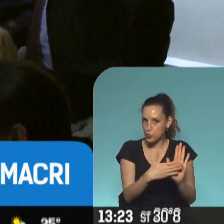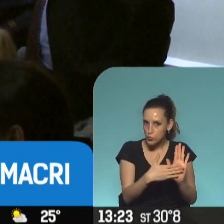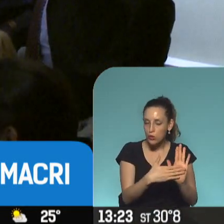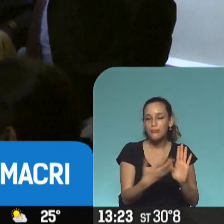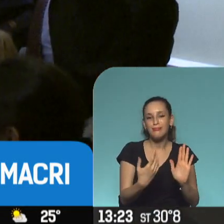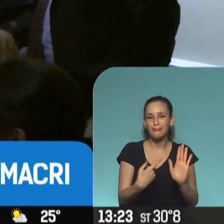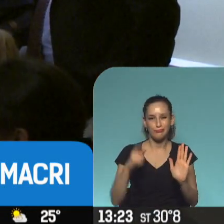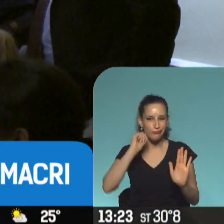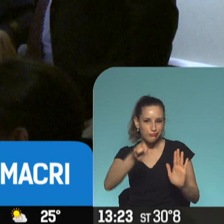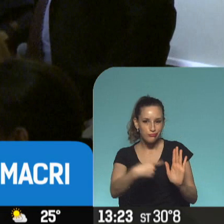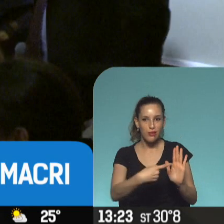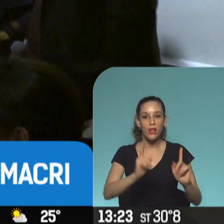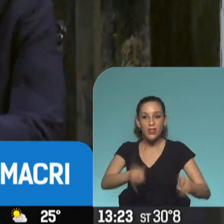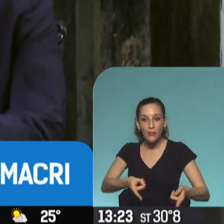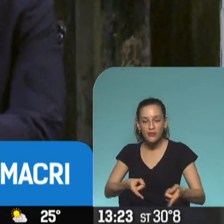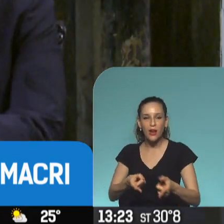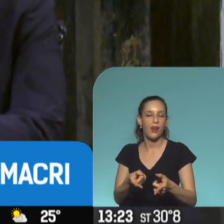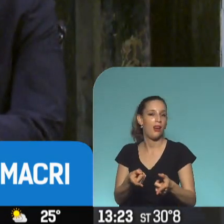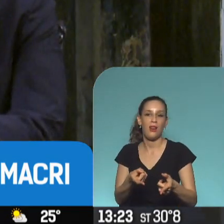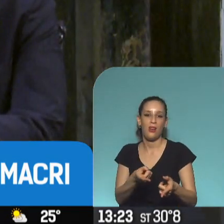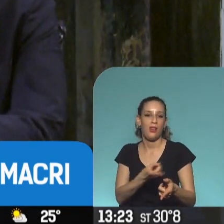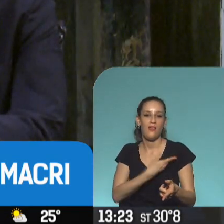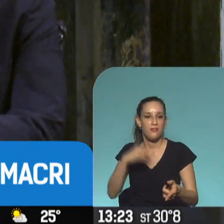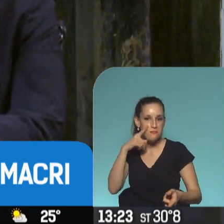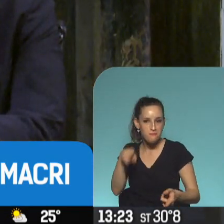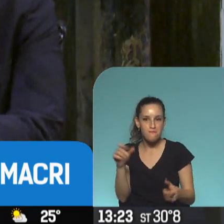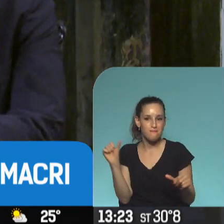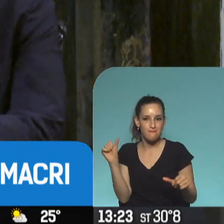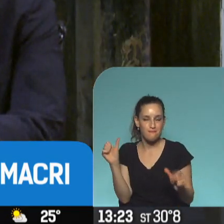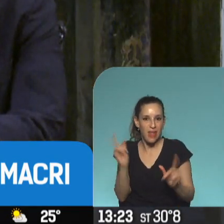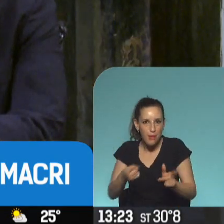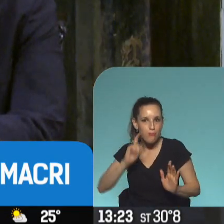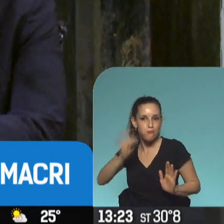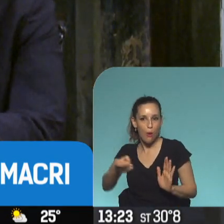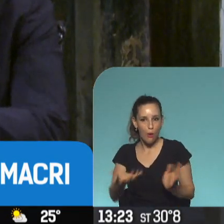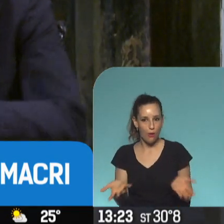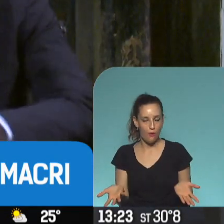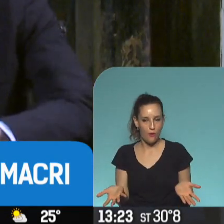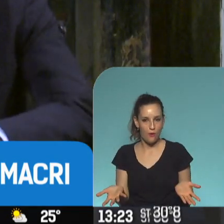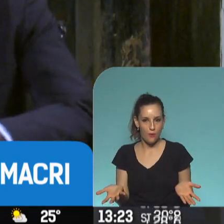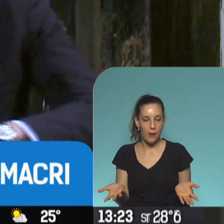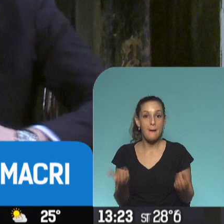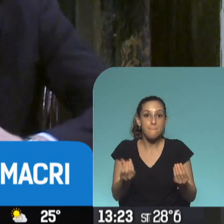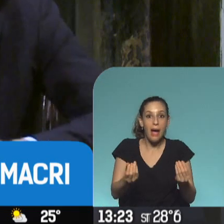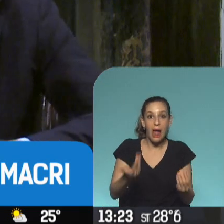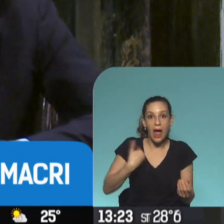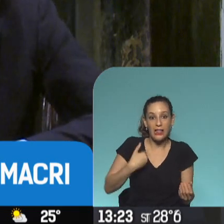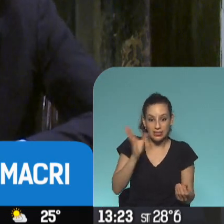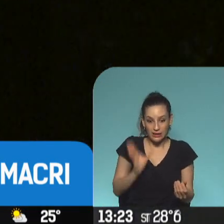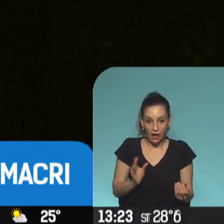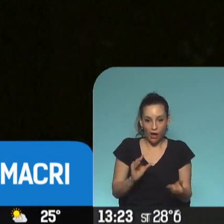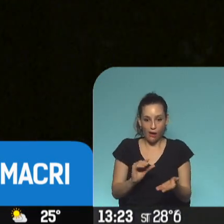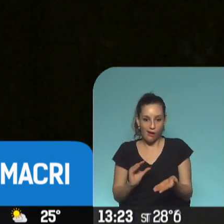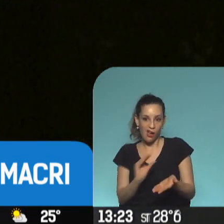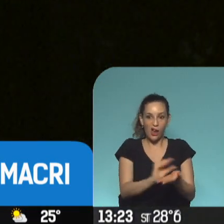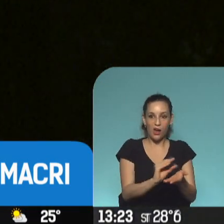también el Fondo violó todas sus misiones, funciones y el estatuto del propio organismo para darle a la Argentina un crédito en